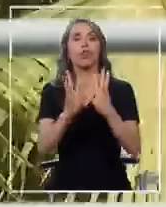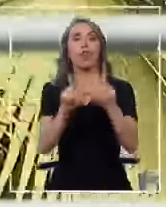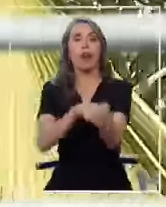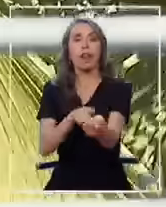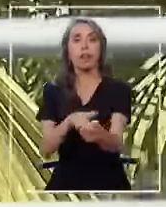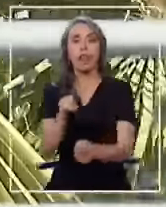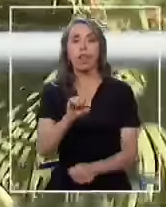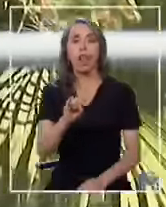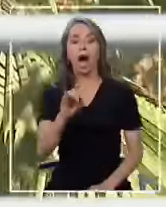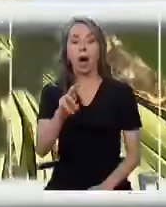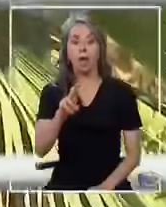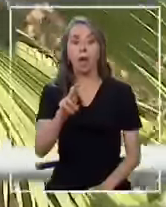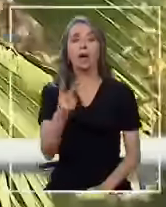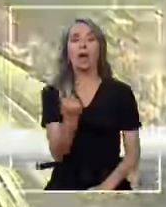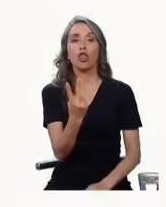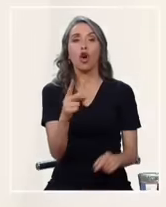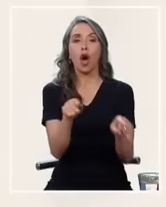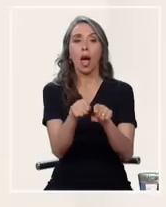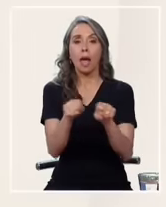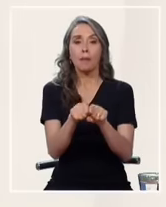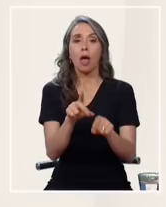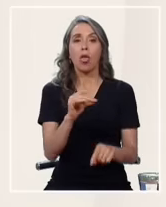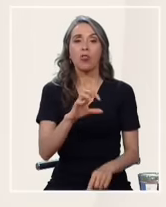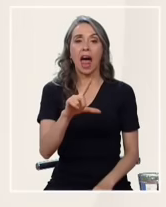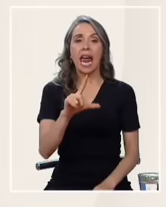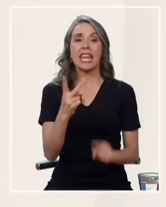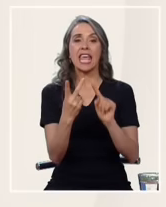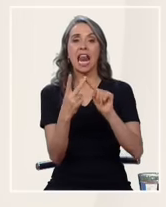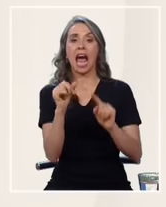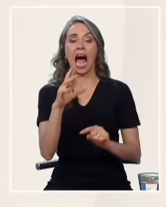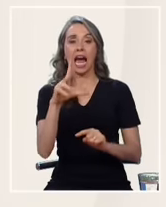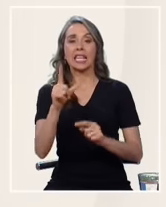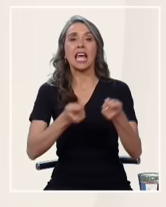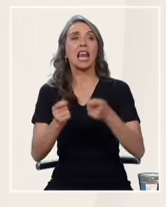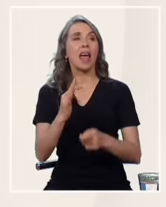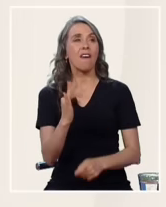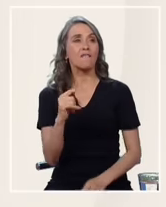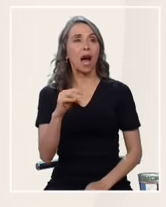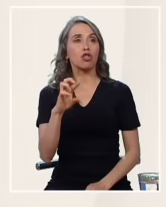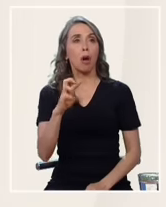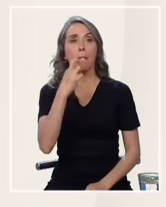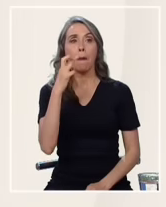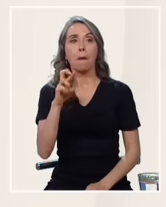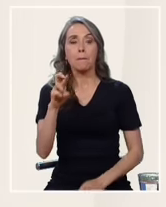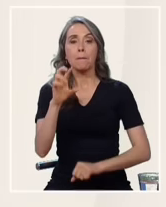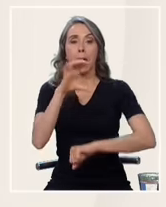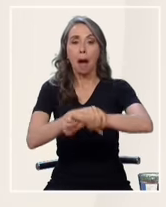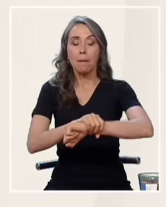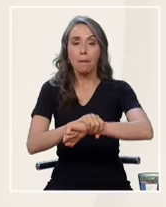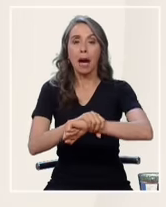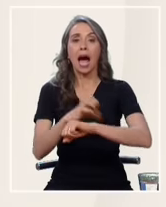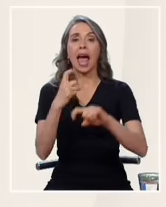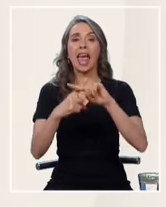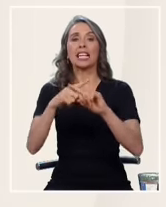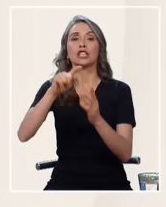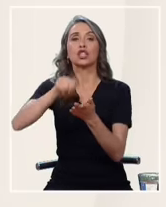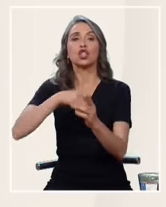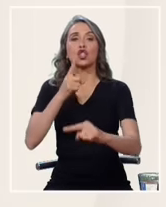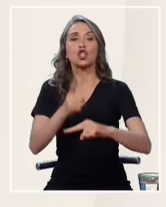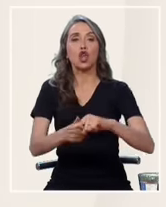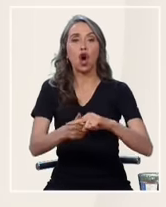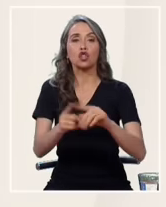clan Sauer. Hablamos de los hermanos Daniel y Ariel, controladores de Factop, su padre Alberto Sauer, el ex socio del